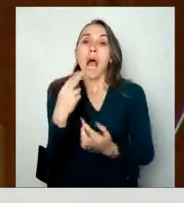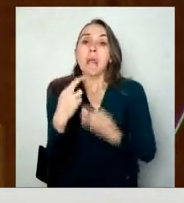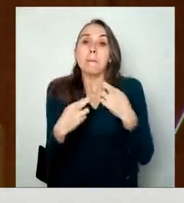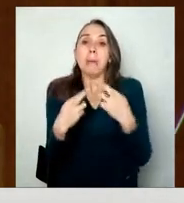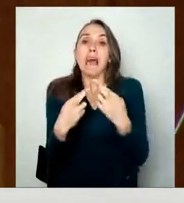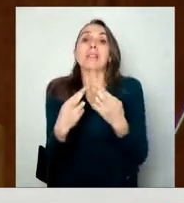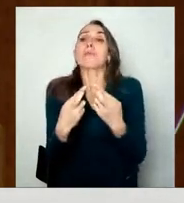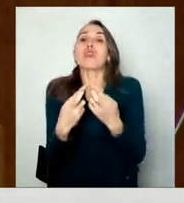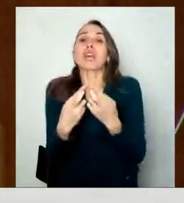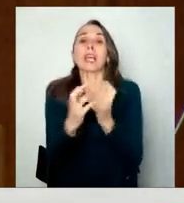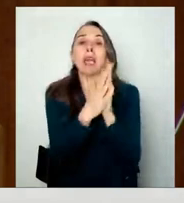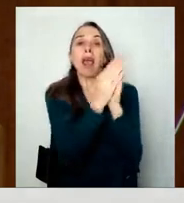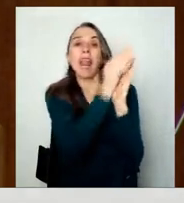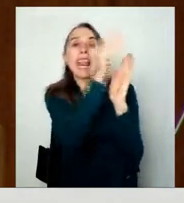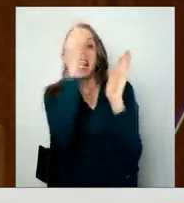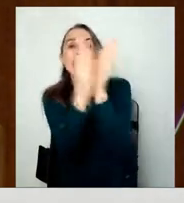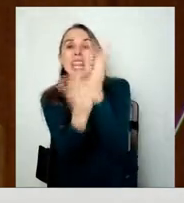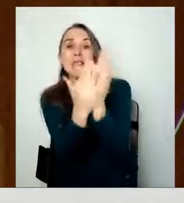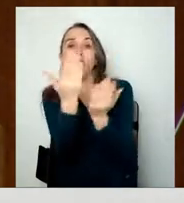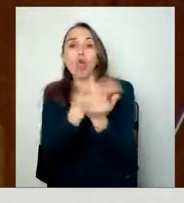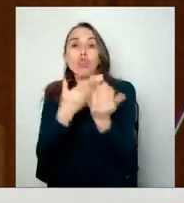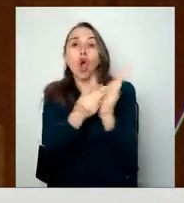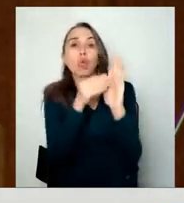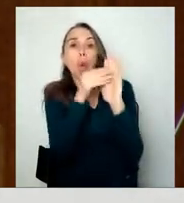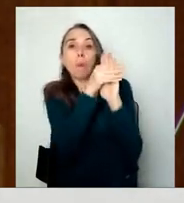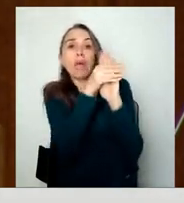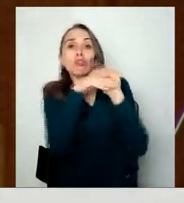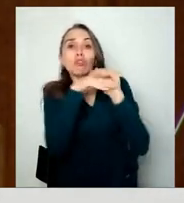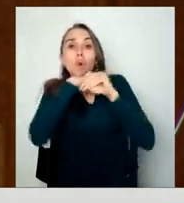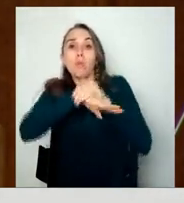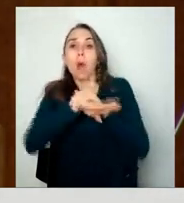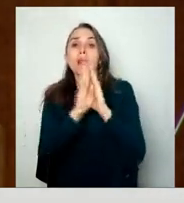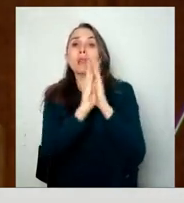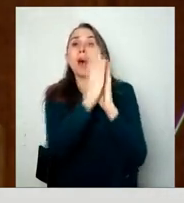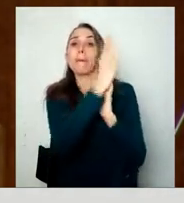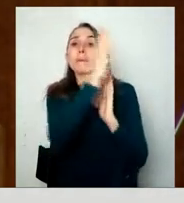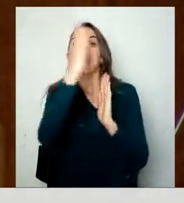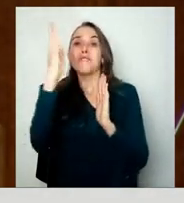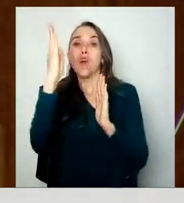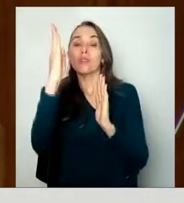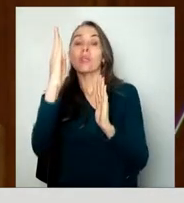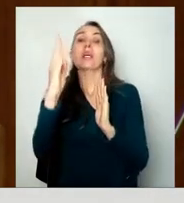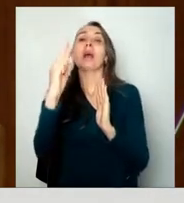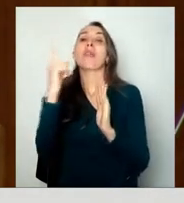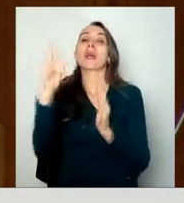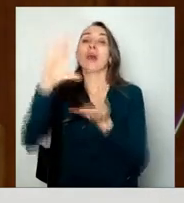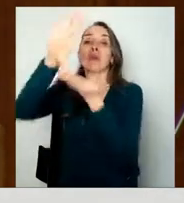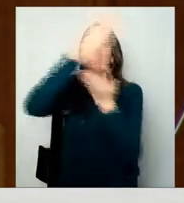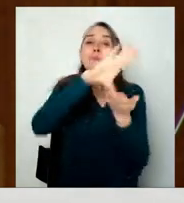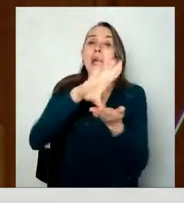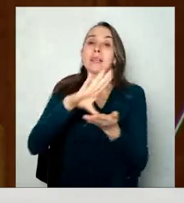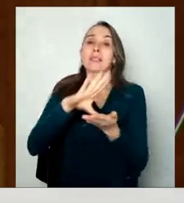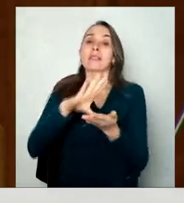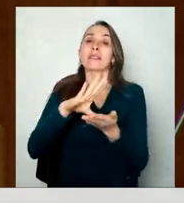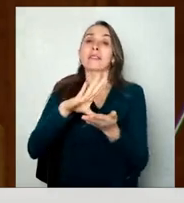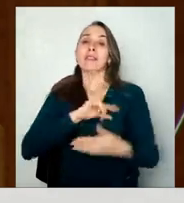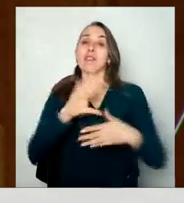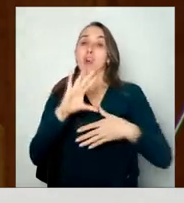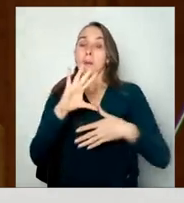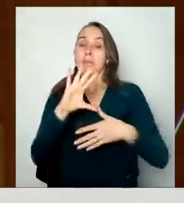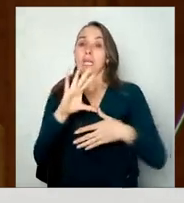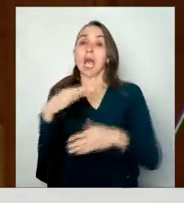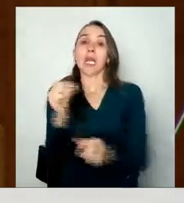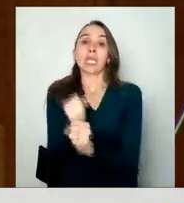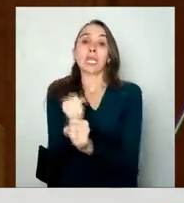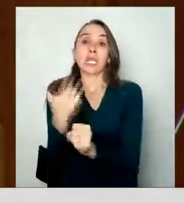y documental que conservan las bibliotecas nacionales iberoamericanas tarea prioritaria e ineludible para el desarrollo